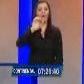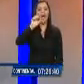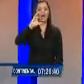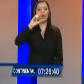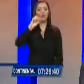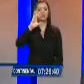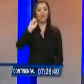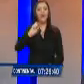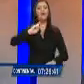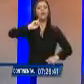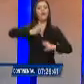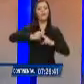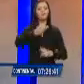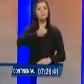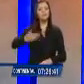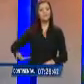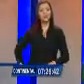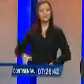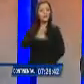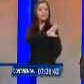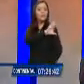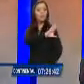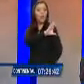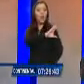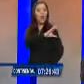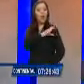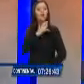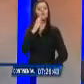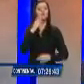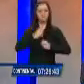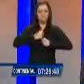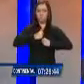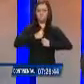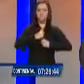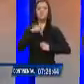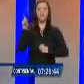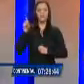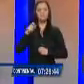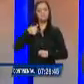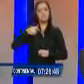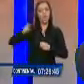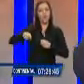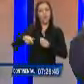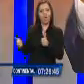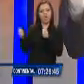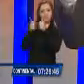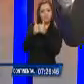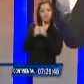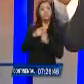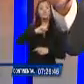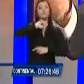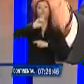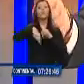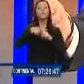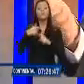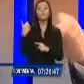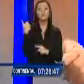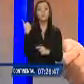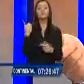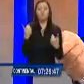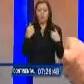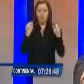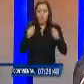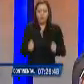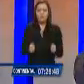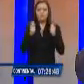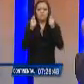expresidente del Tribunal Supremo Electoral, del último Tribunal Supremo Electoral, y efectivamente en su momento, Carlos, podré poner en sus manos y de